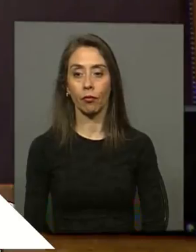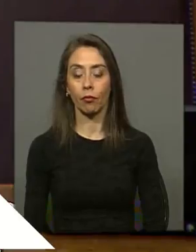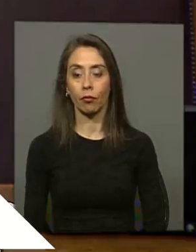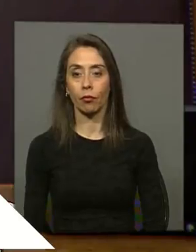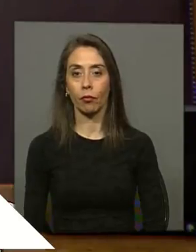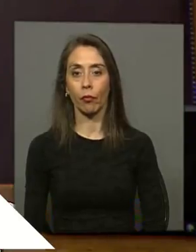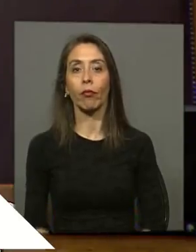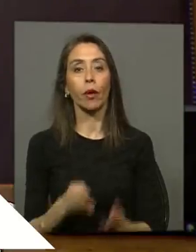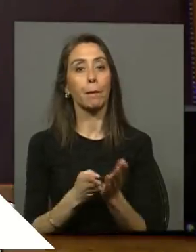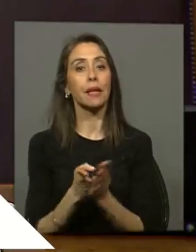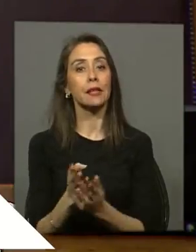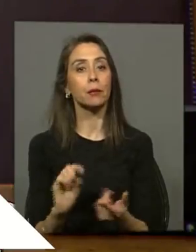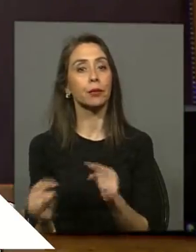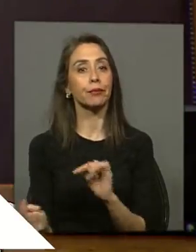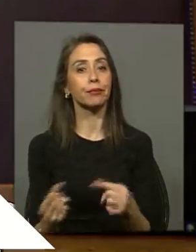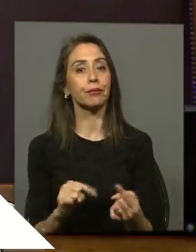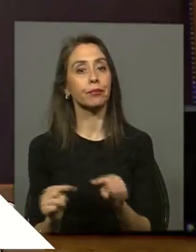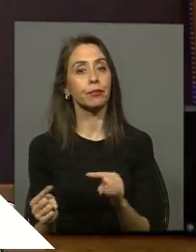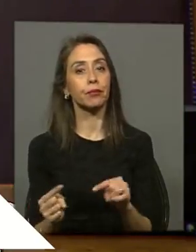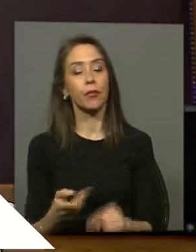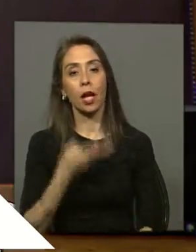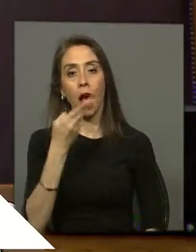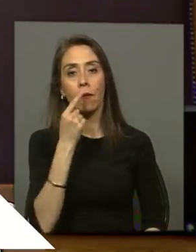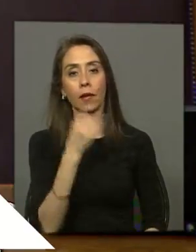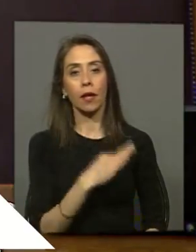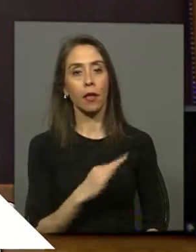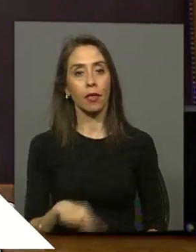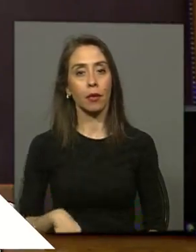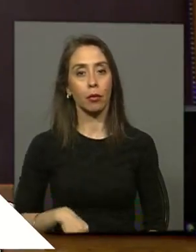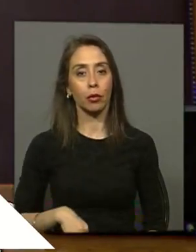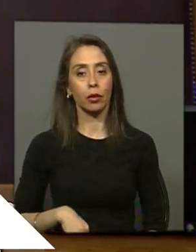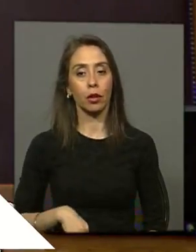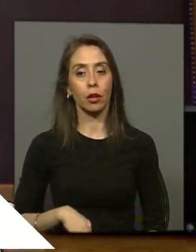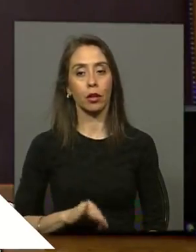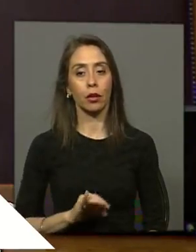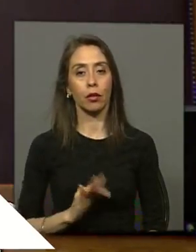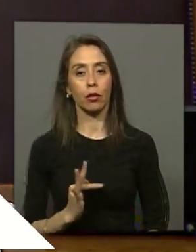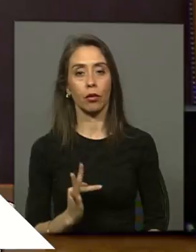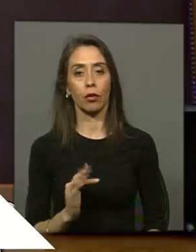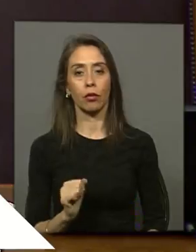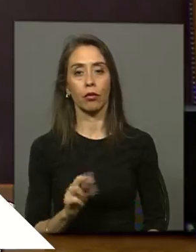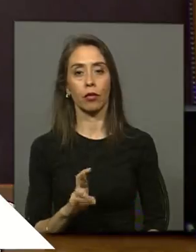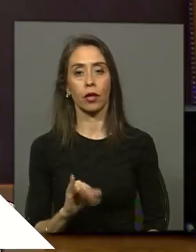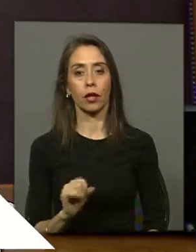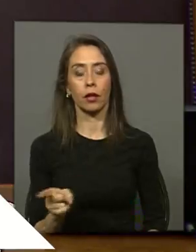Para iniciar el debate, ofrezco la palabra al diputado señor Ramón Farías.